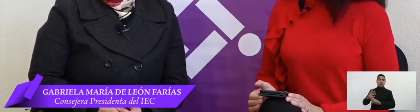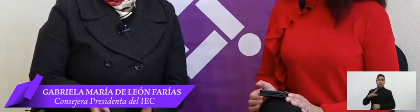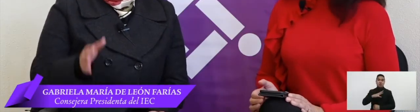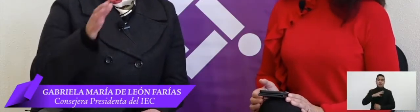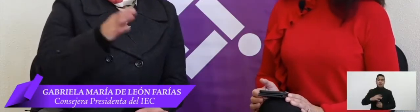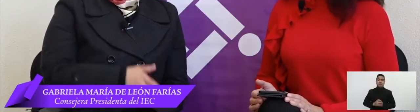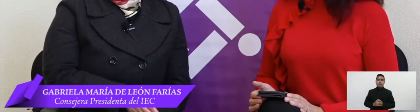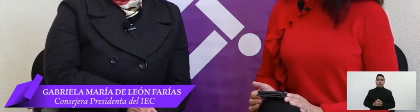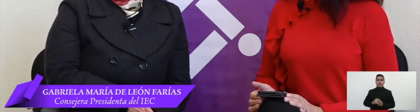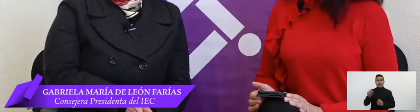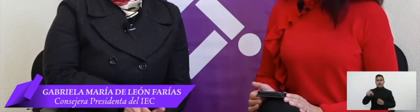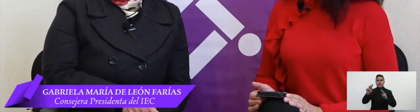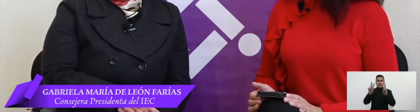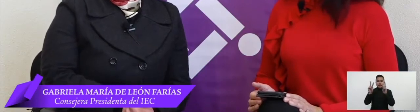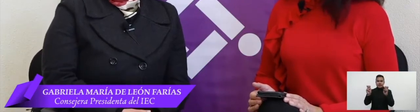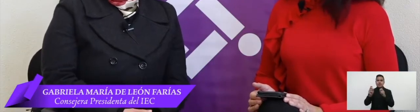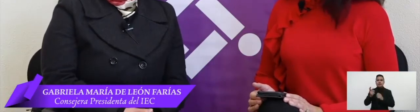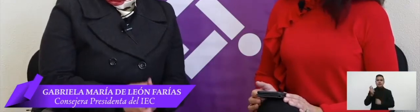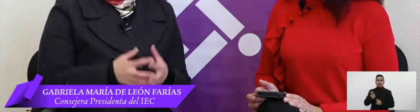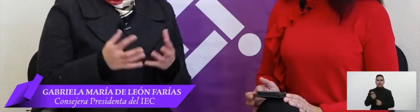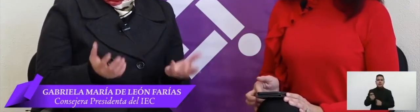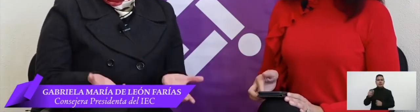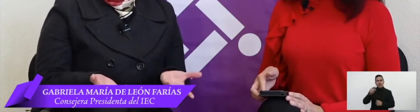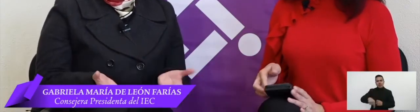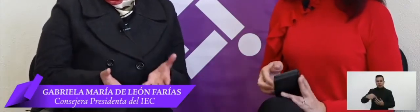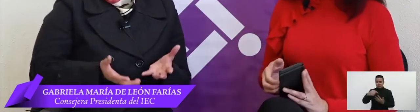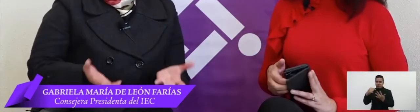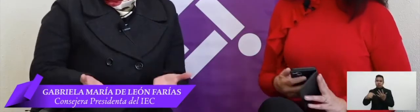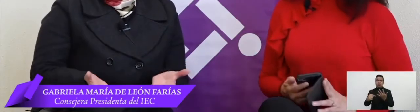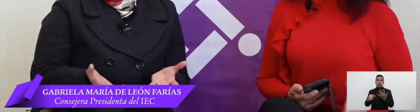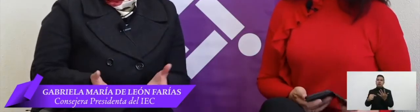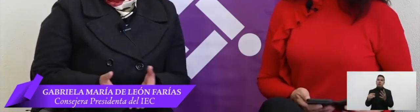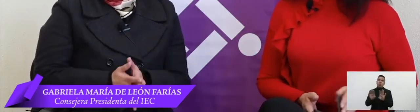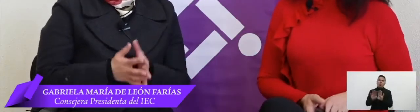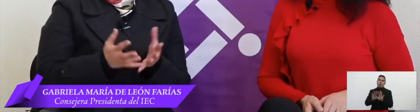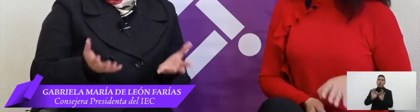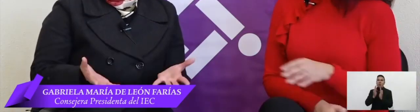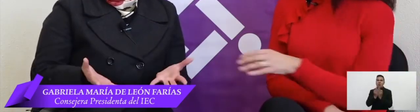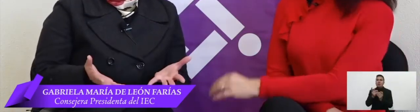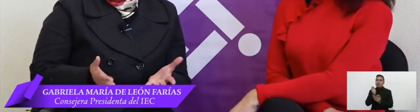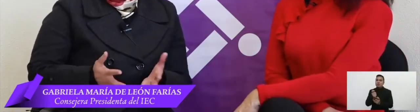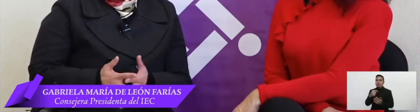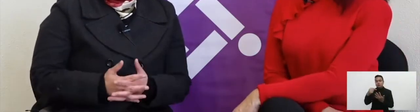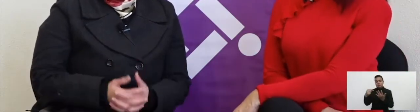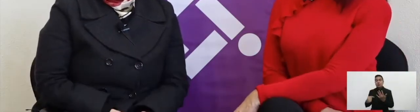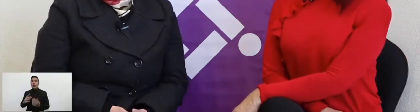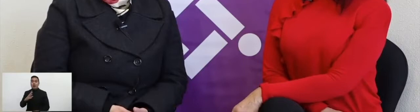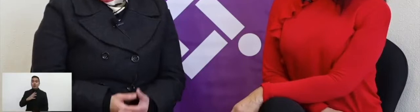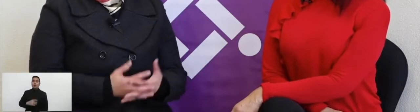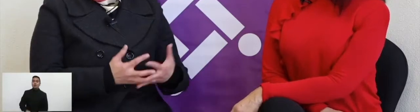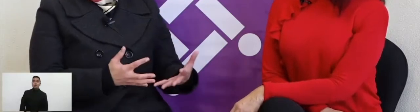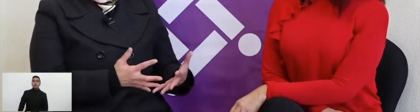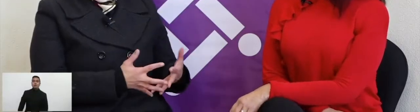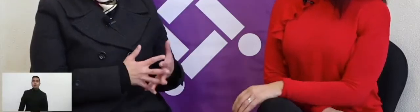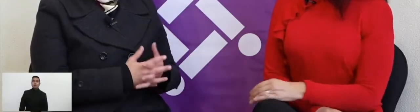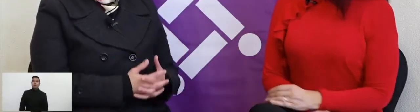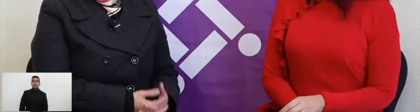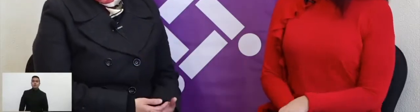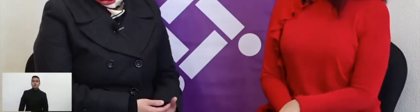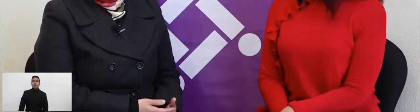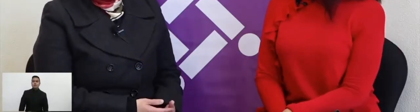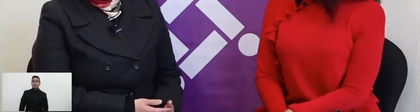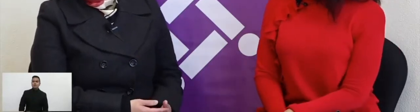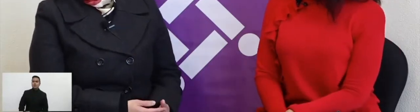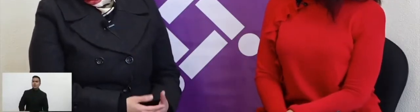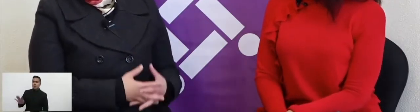razón de género. En la primera parte del programa, hablamos de qué es la violencia y cuáles son sus formas. Y yo quisiera que